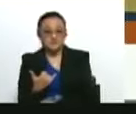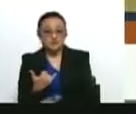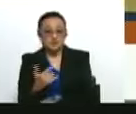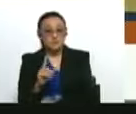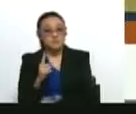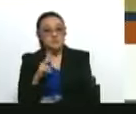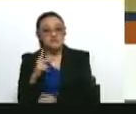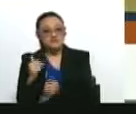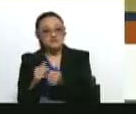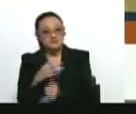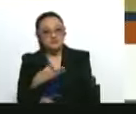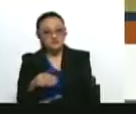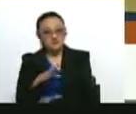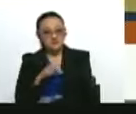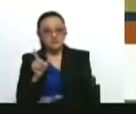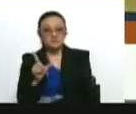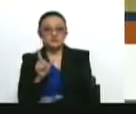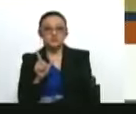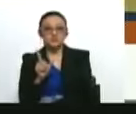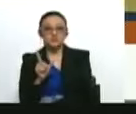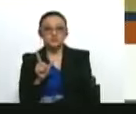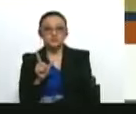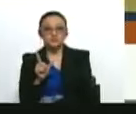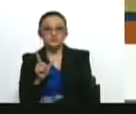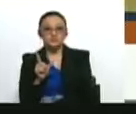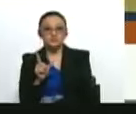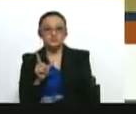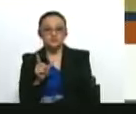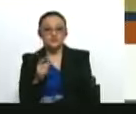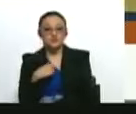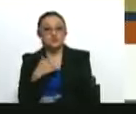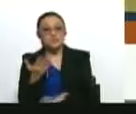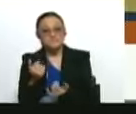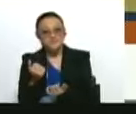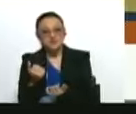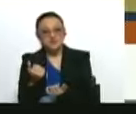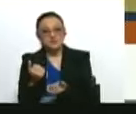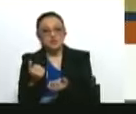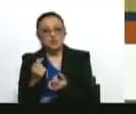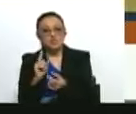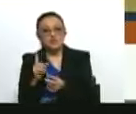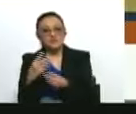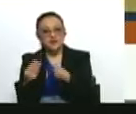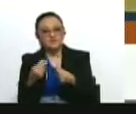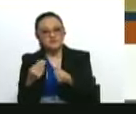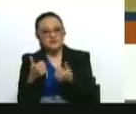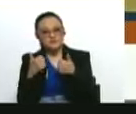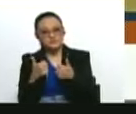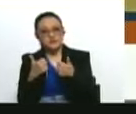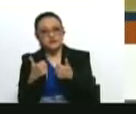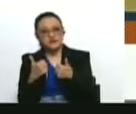primer vicepresidente del partido, hermano Jason Enlace, yo exijo que esto tiene que hacerse bien.